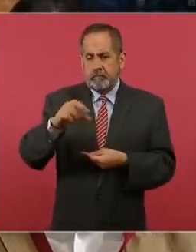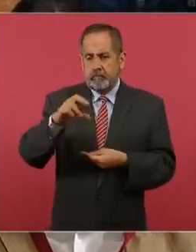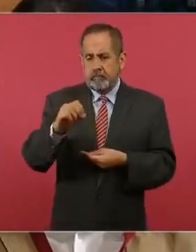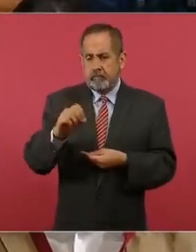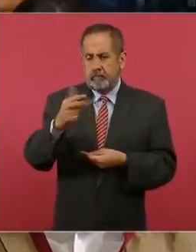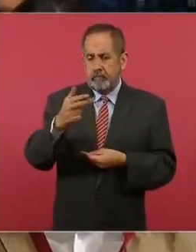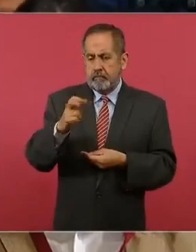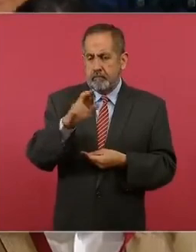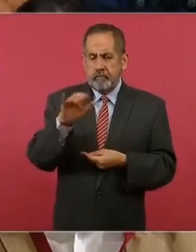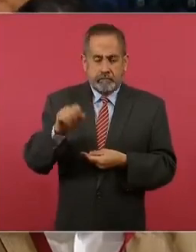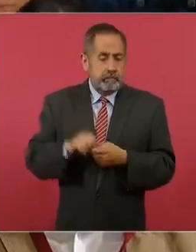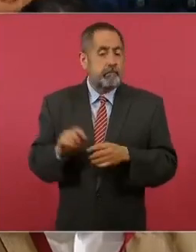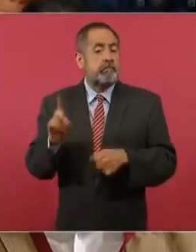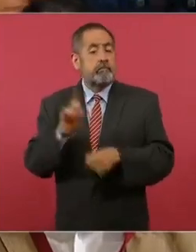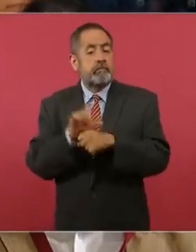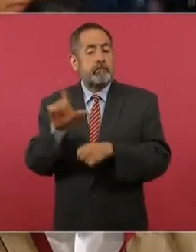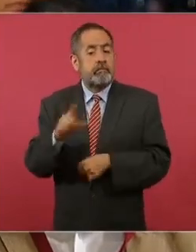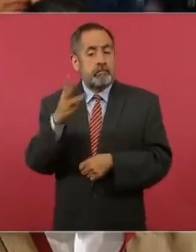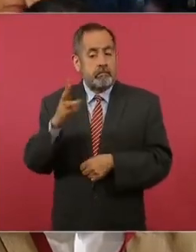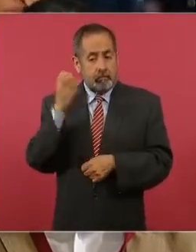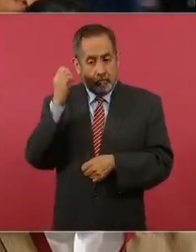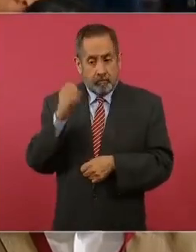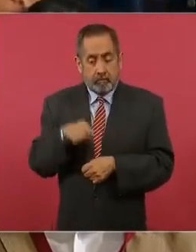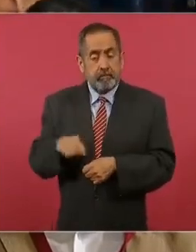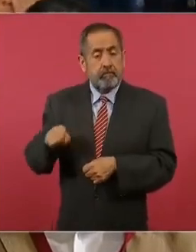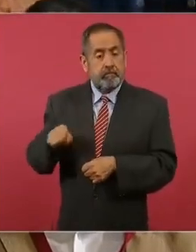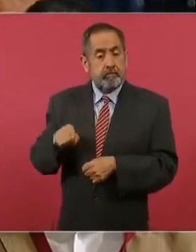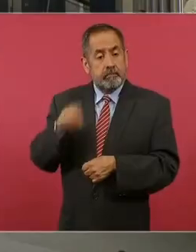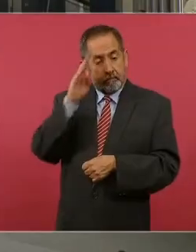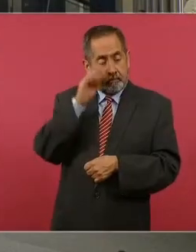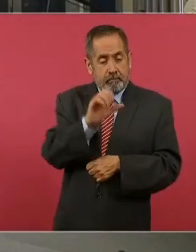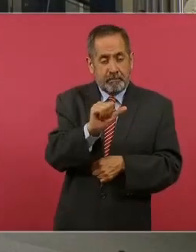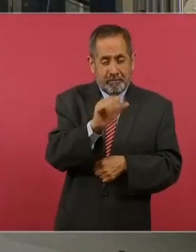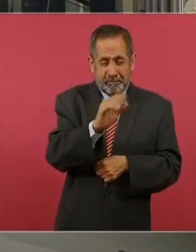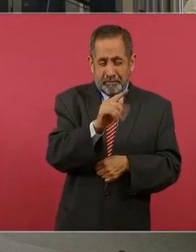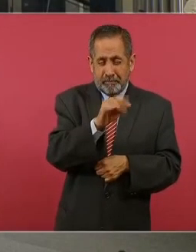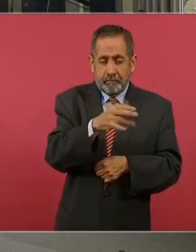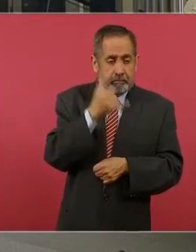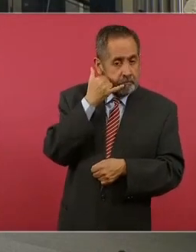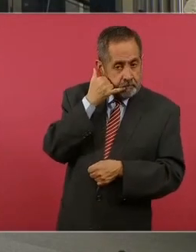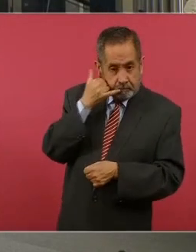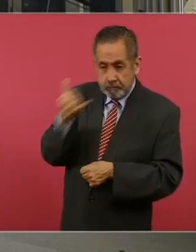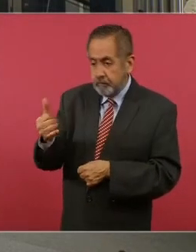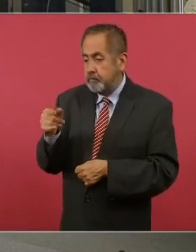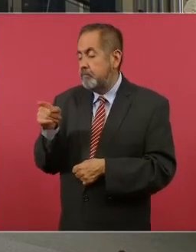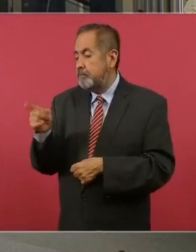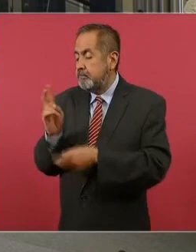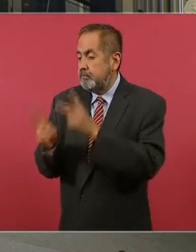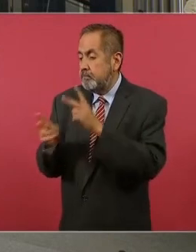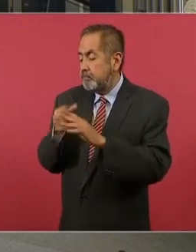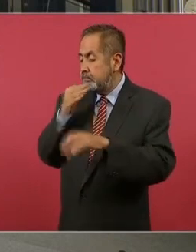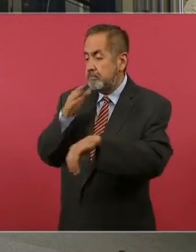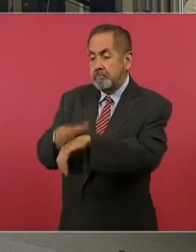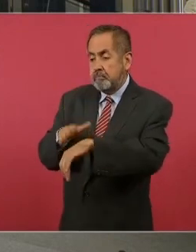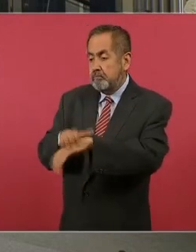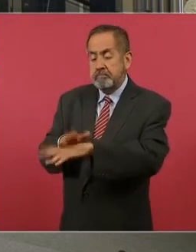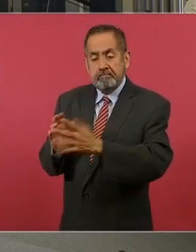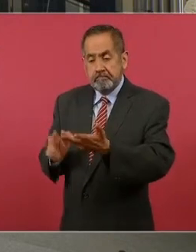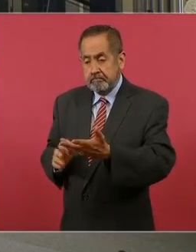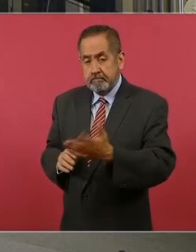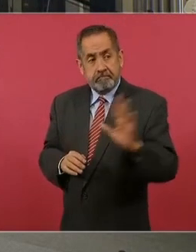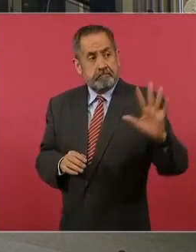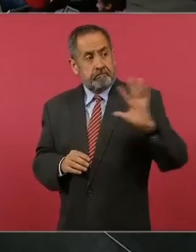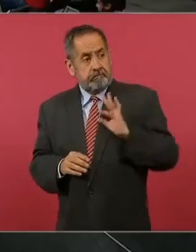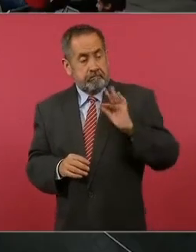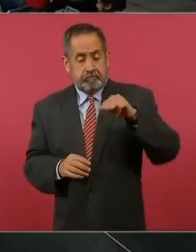Herrerías. El lunes 3 de octubre, vía telefónica, el señor Alberto Pérez se comunica con el señor Leoncio y le manifiesta que por conducto